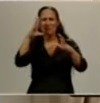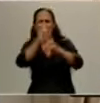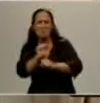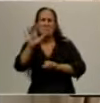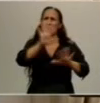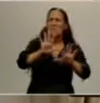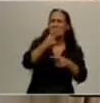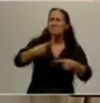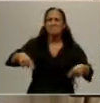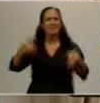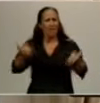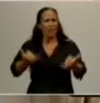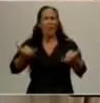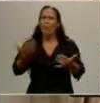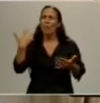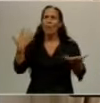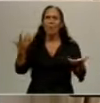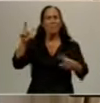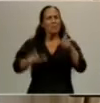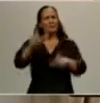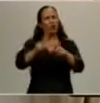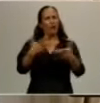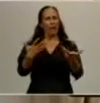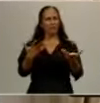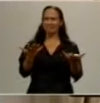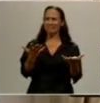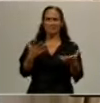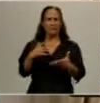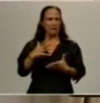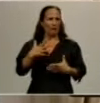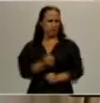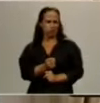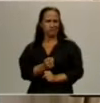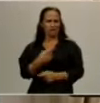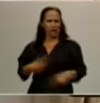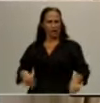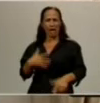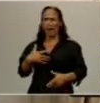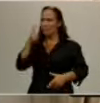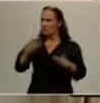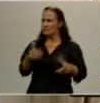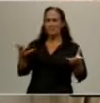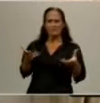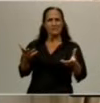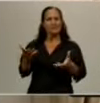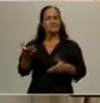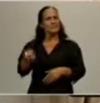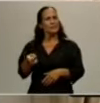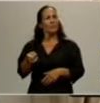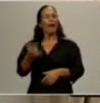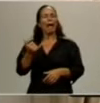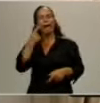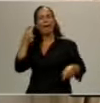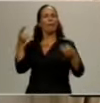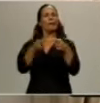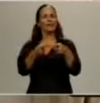realmente conllevan a desconcertar a la gente y hacerla indignarse frente a las cosas, tienen un propósito